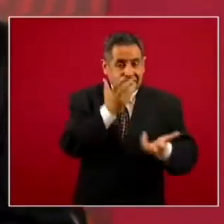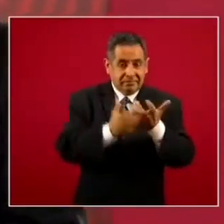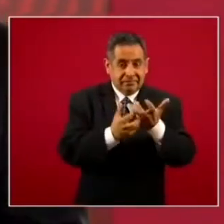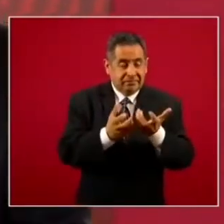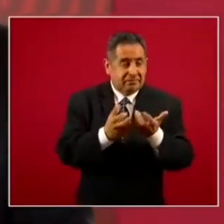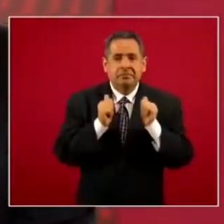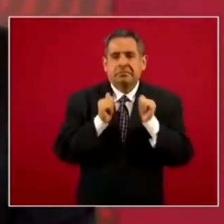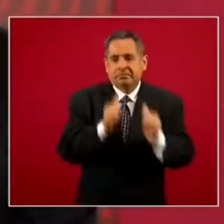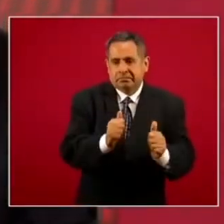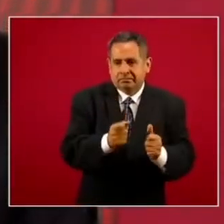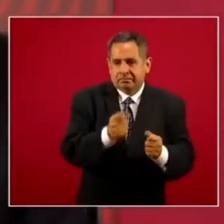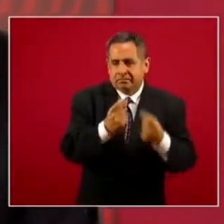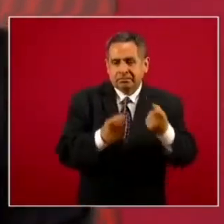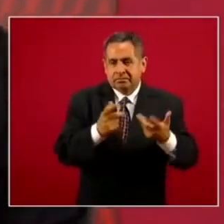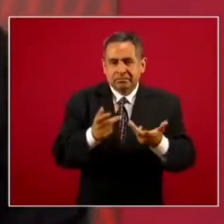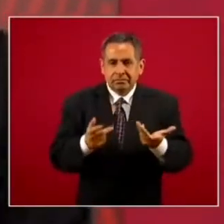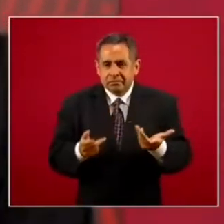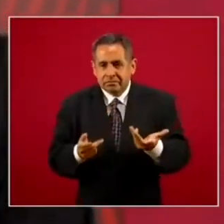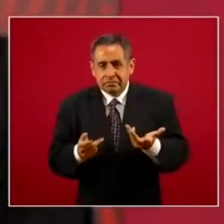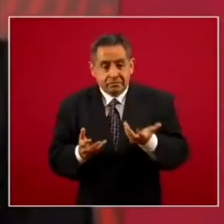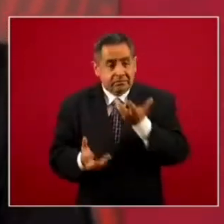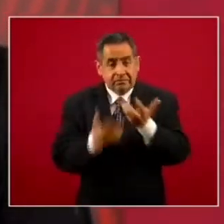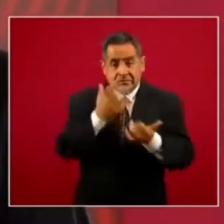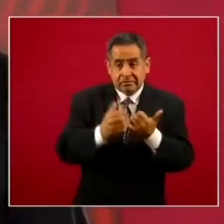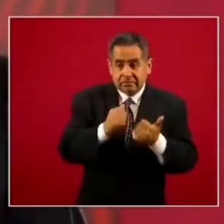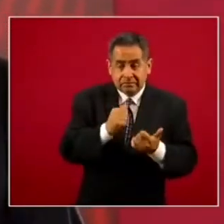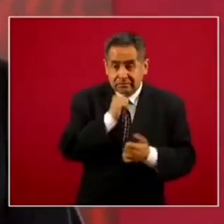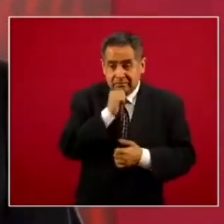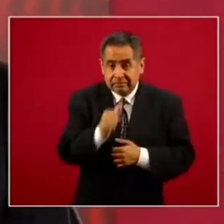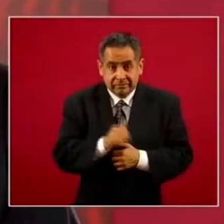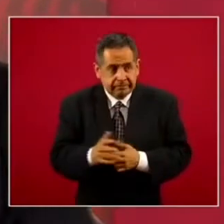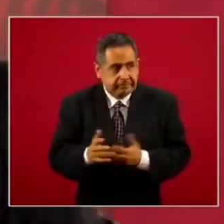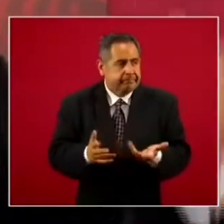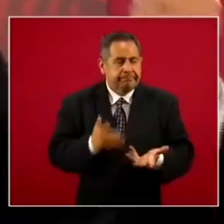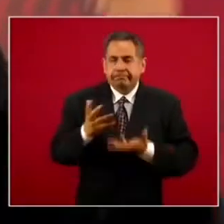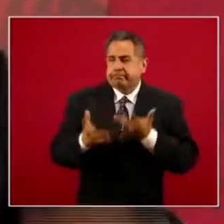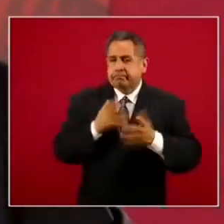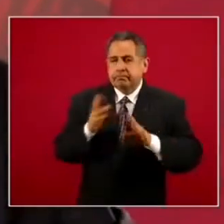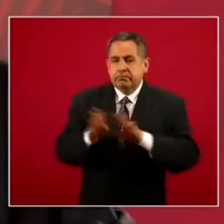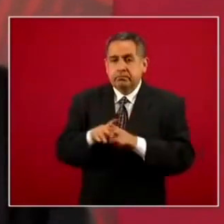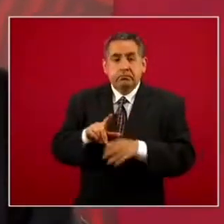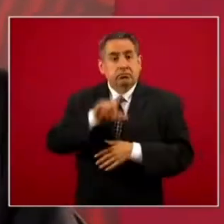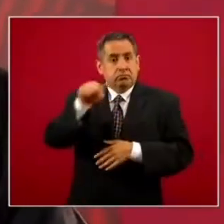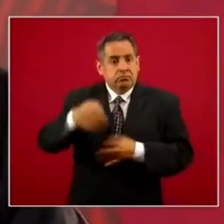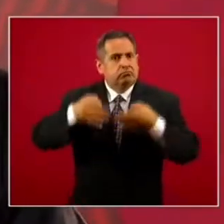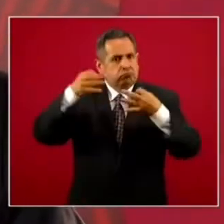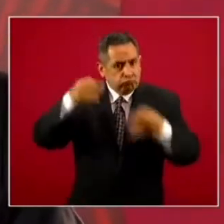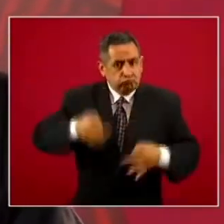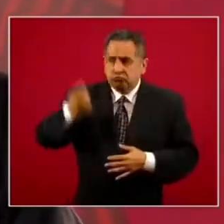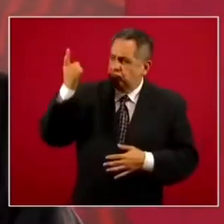boletas. Entonces, como no se quemaron, después fue oficial.